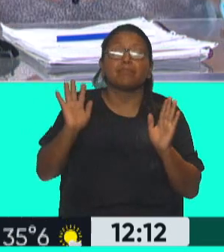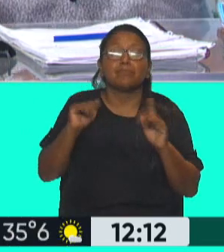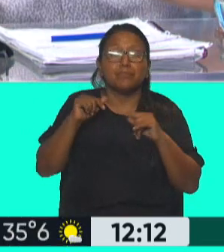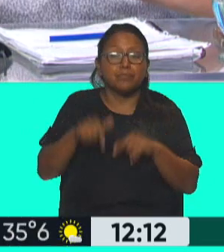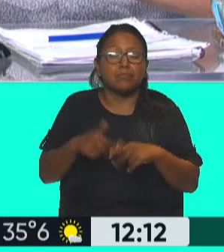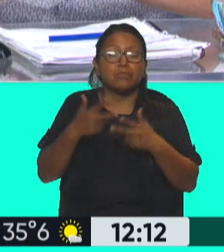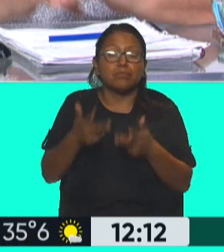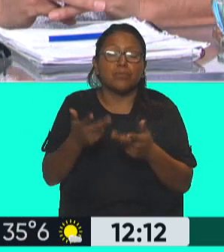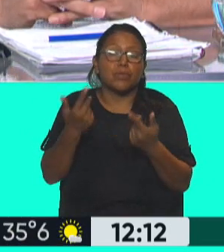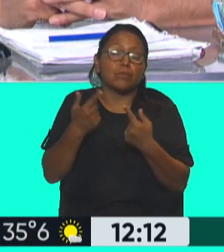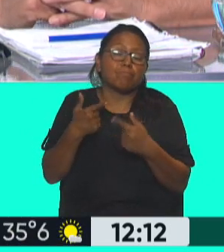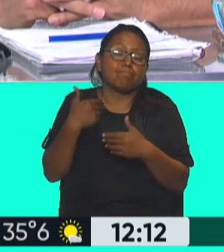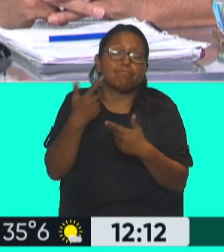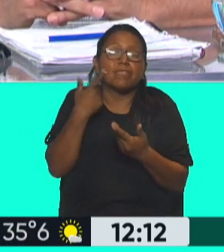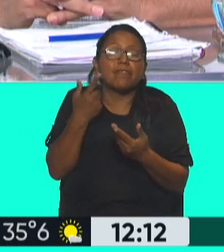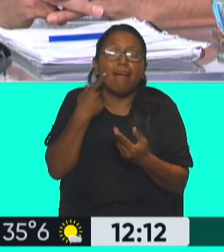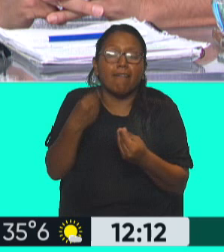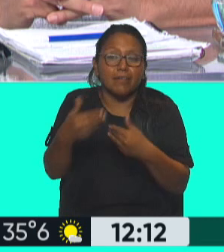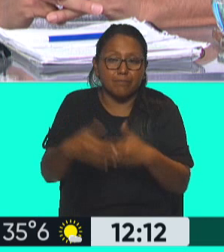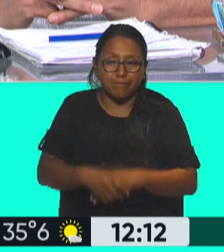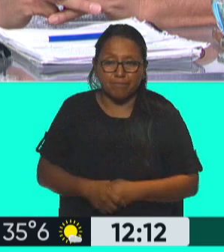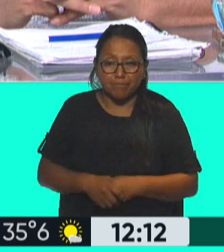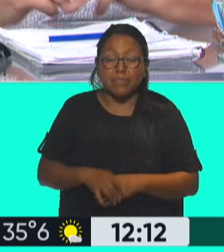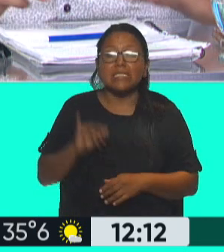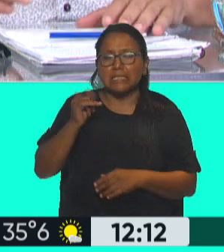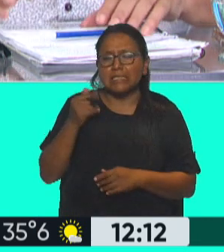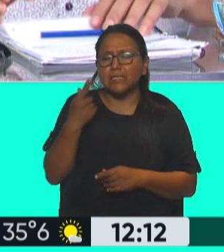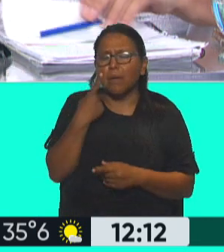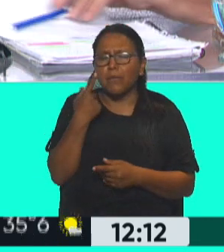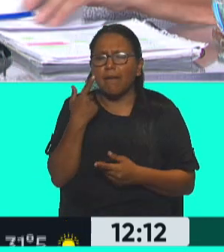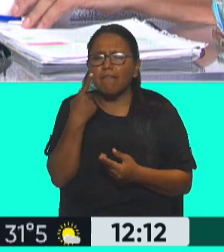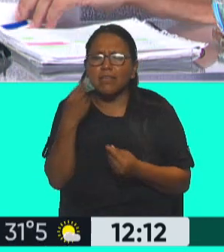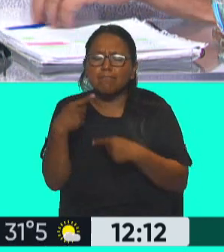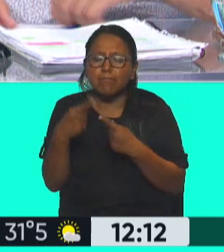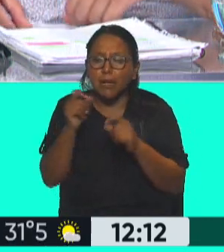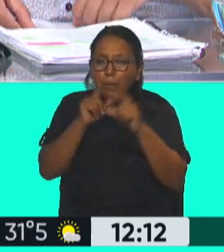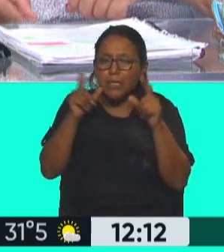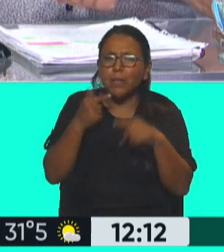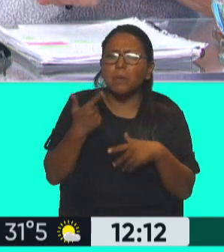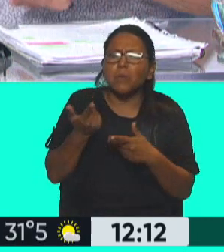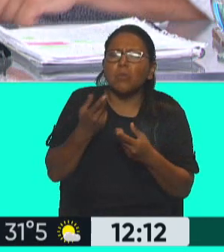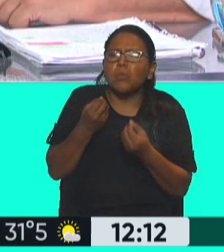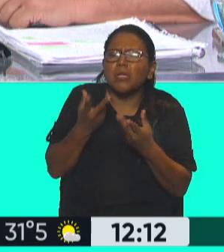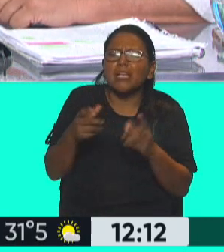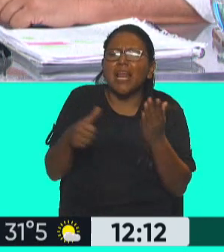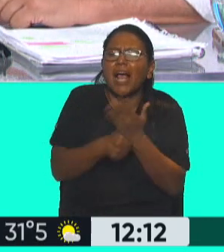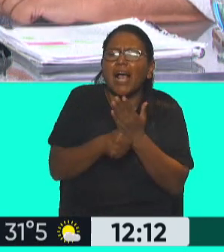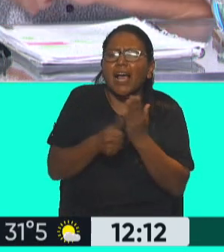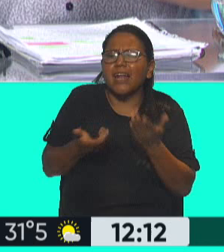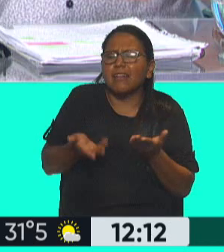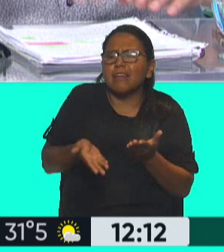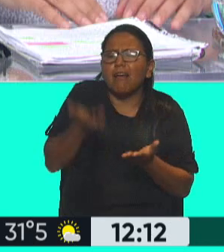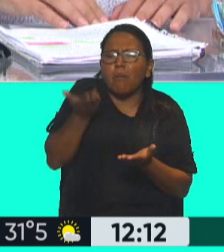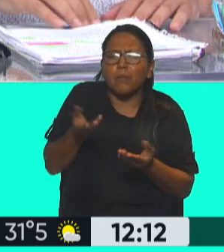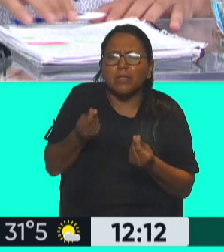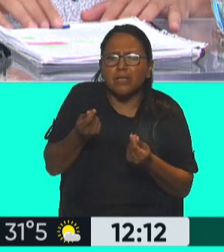como se dice, una noticia en desarrollo. Claro, y la vamos a seguir desarrollando, lógicamente, estaremos muy atentos. Pero ¿por qué está aumentando la carne? A ver, todo el mundo se pregunta, ¿por